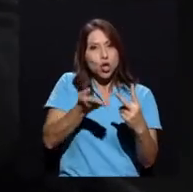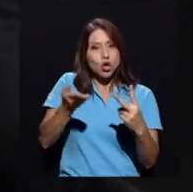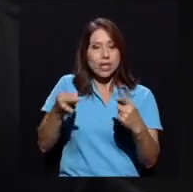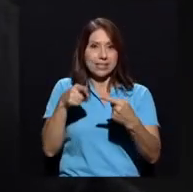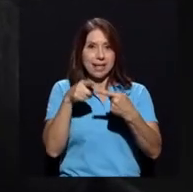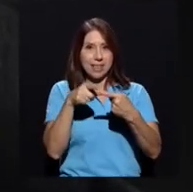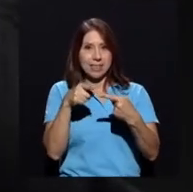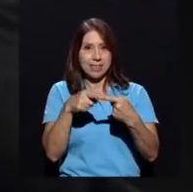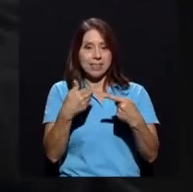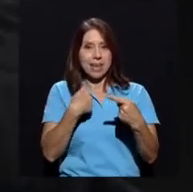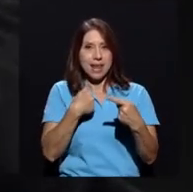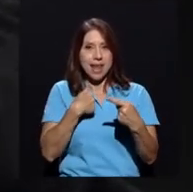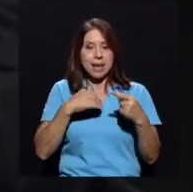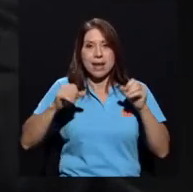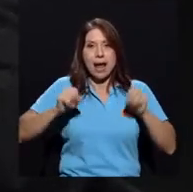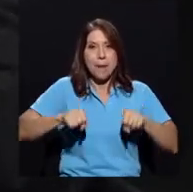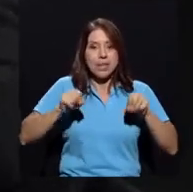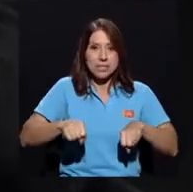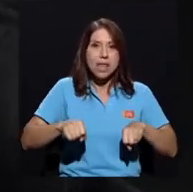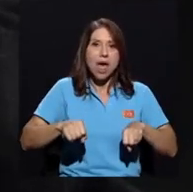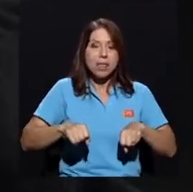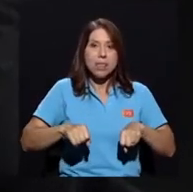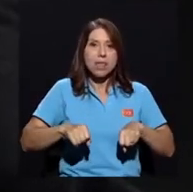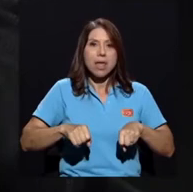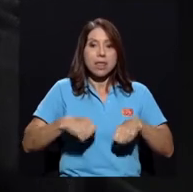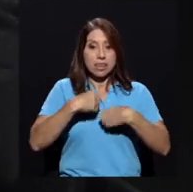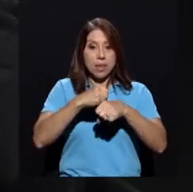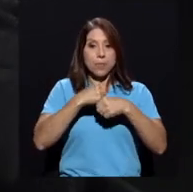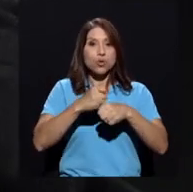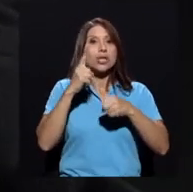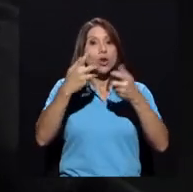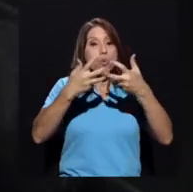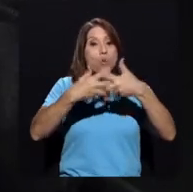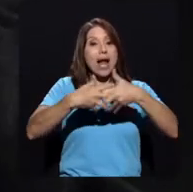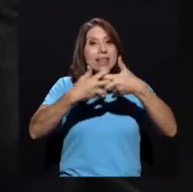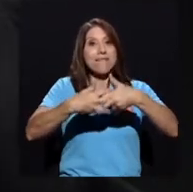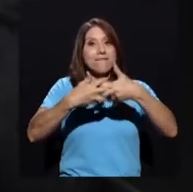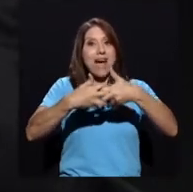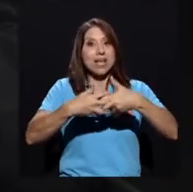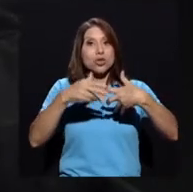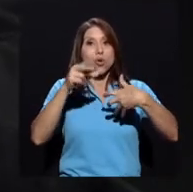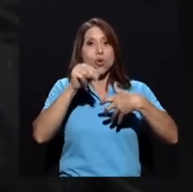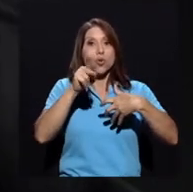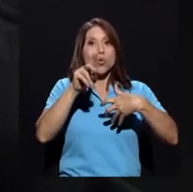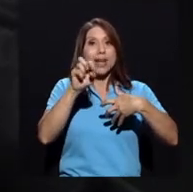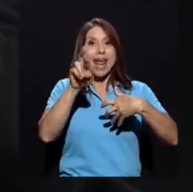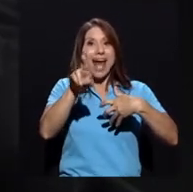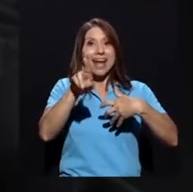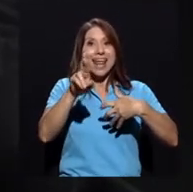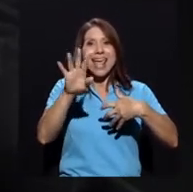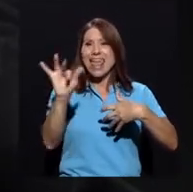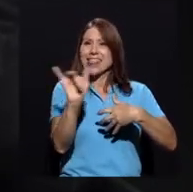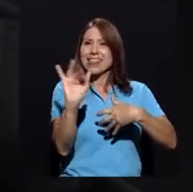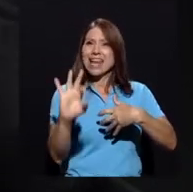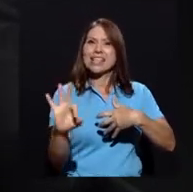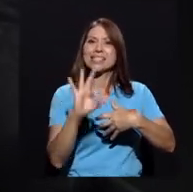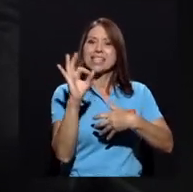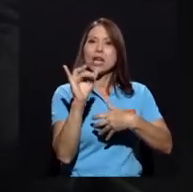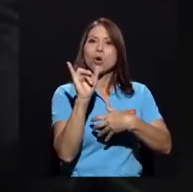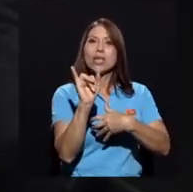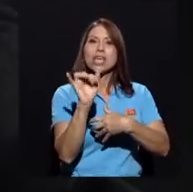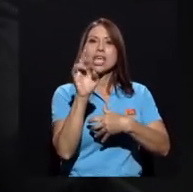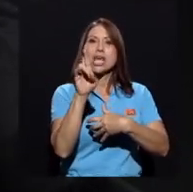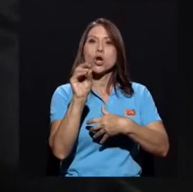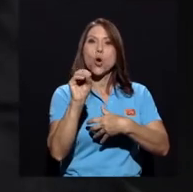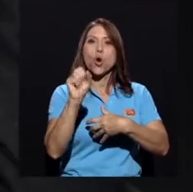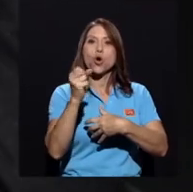tener la capacidad de producir un artefacto nuclear del estilo Hiroshima, de unos 20